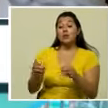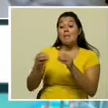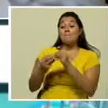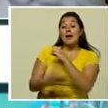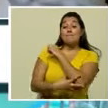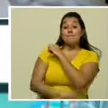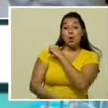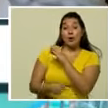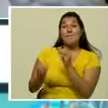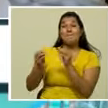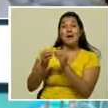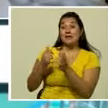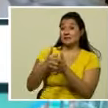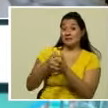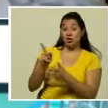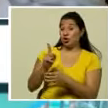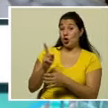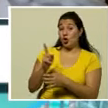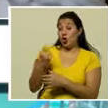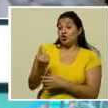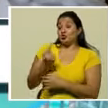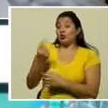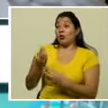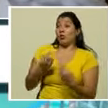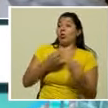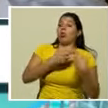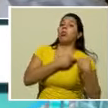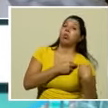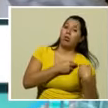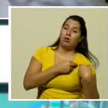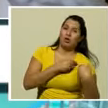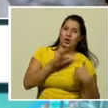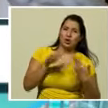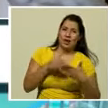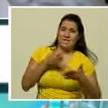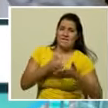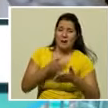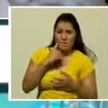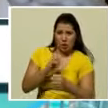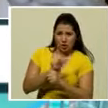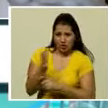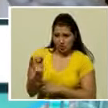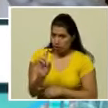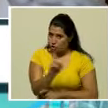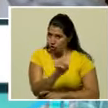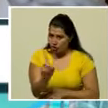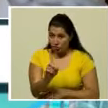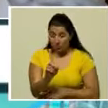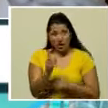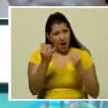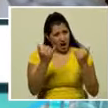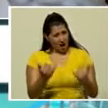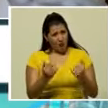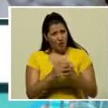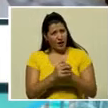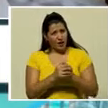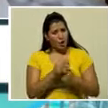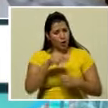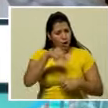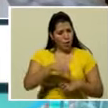no carguen el peso de esta pandemia. ¿Es consistente esta afirmación con las acciones que se tomaron hasta